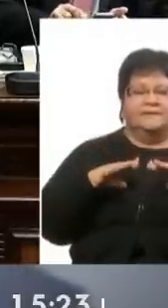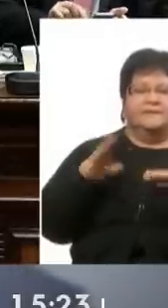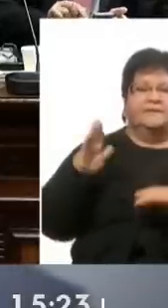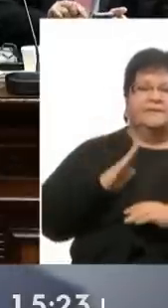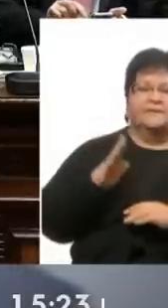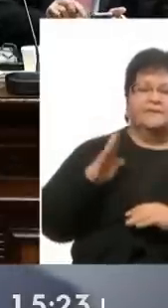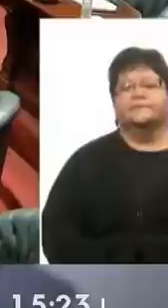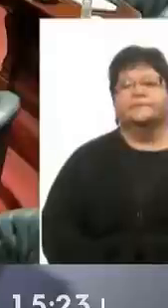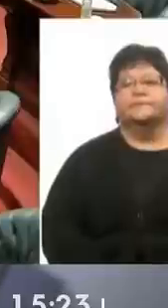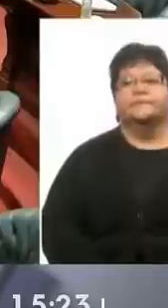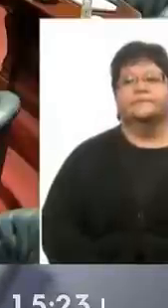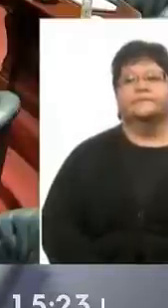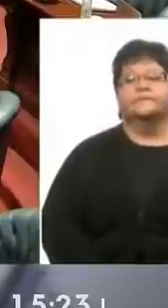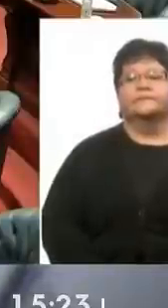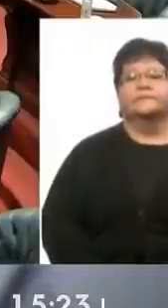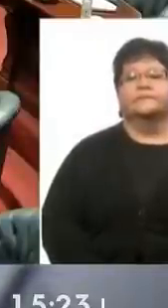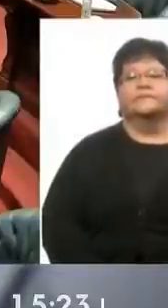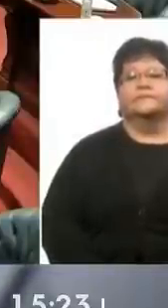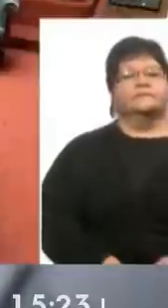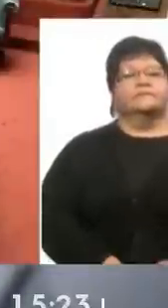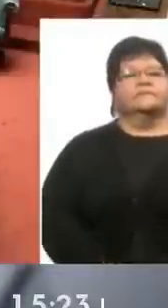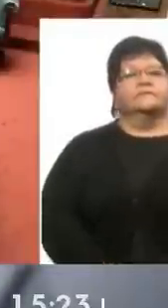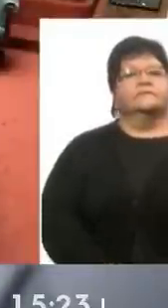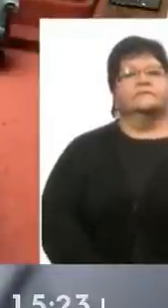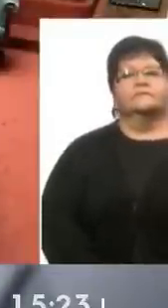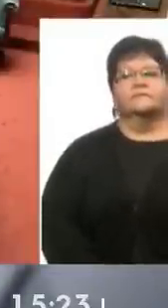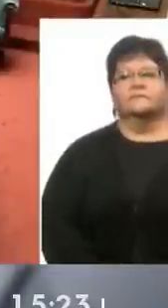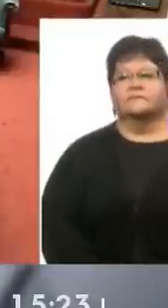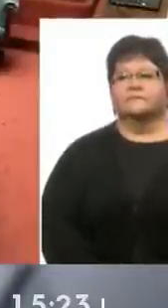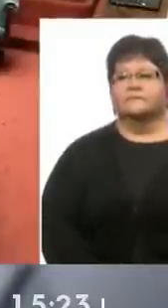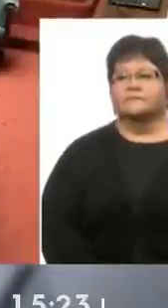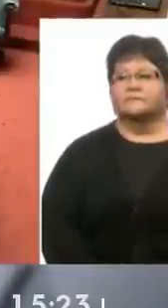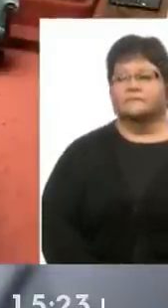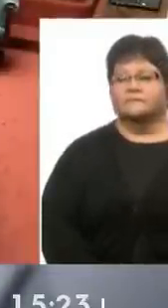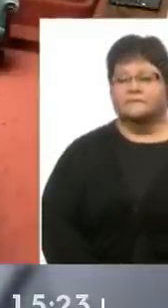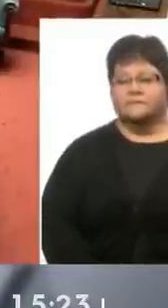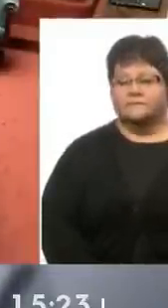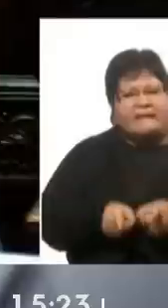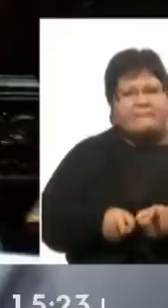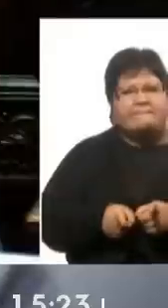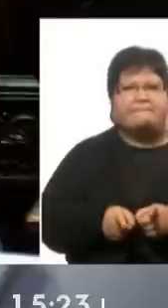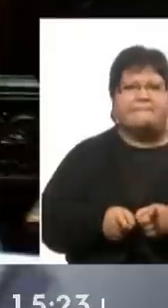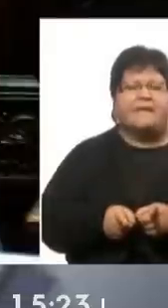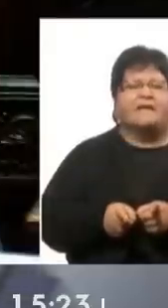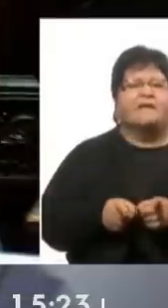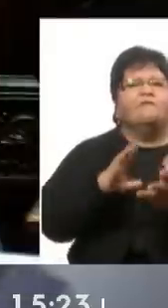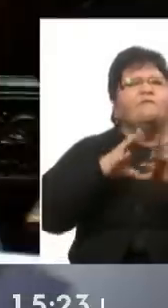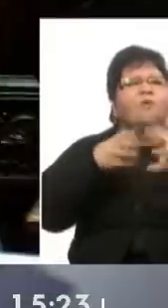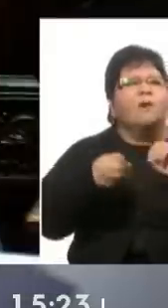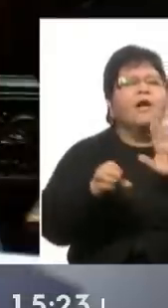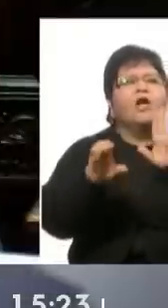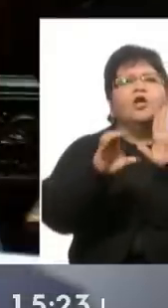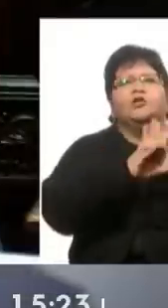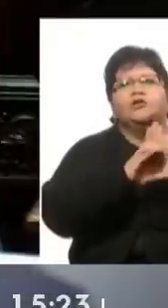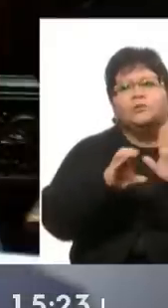que no se necesita la unanimidad para que pueda ser válido la solicitud o el envío de un